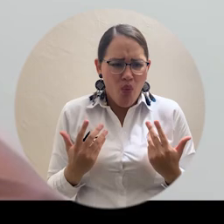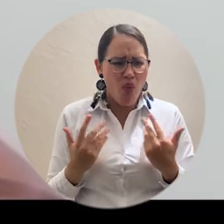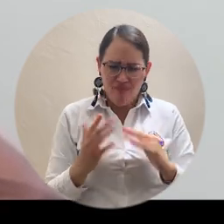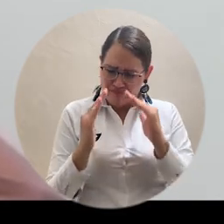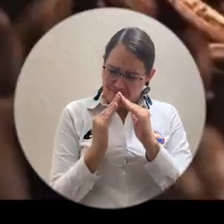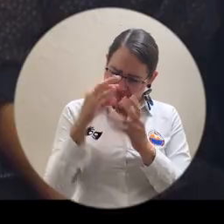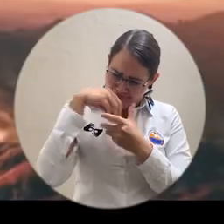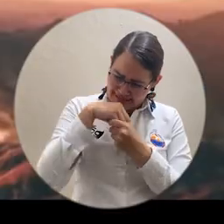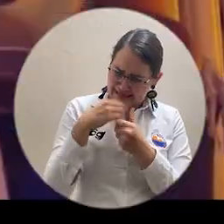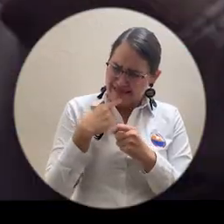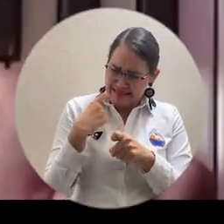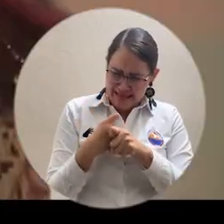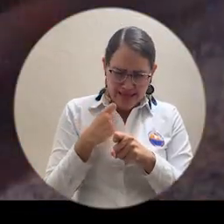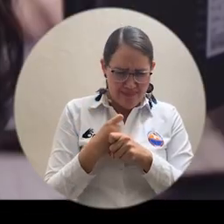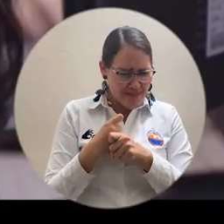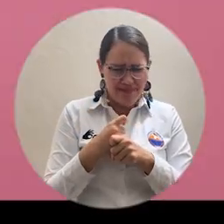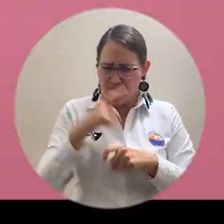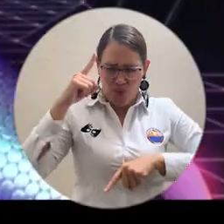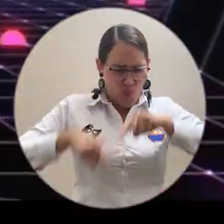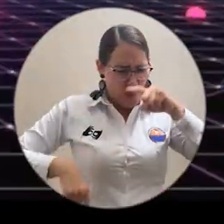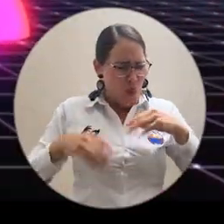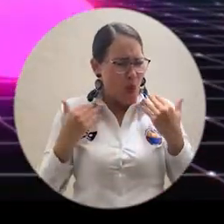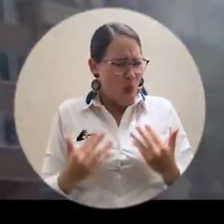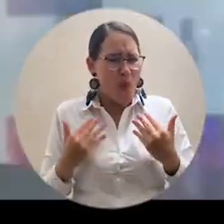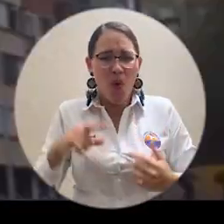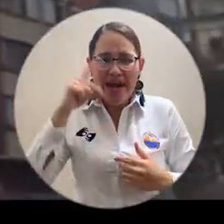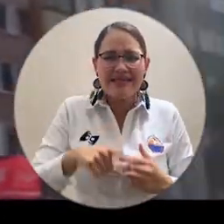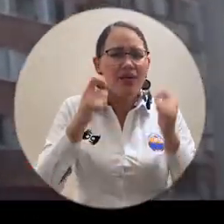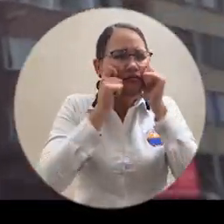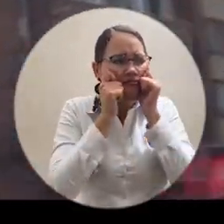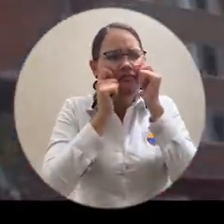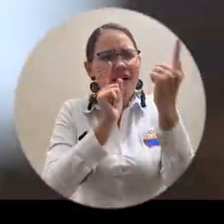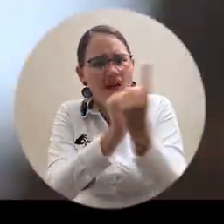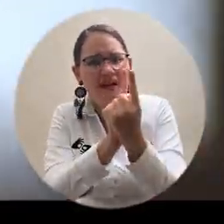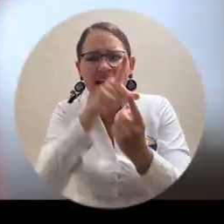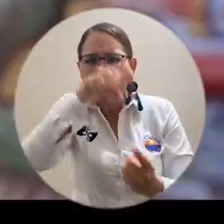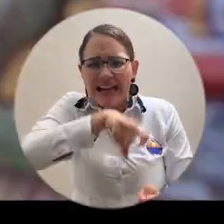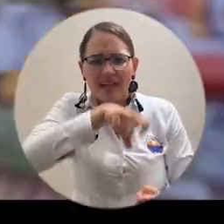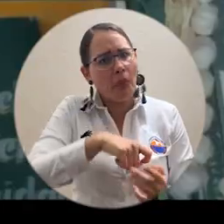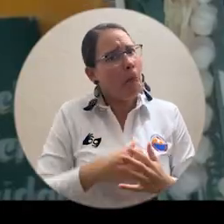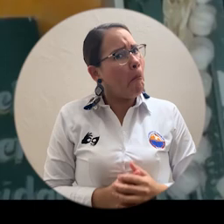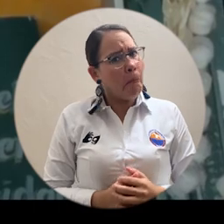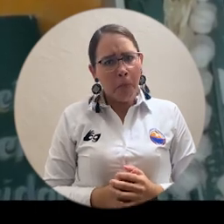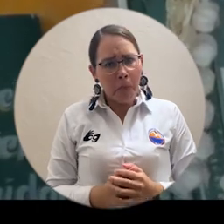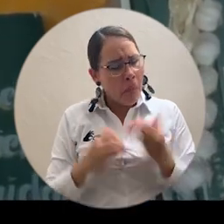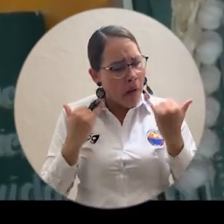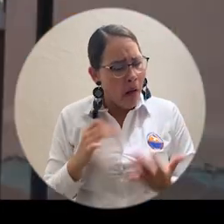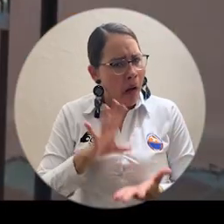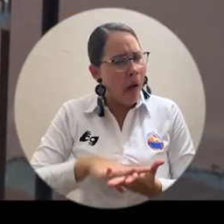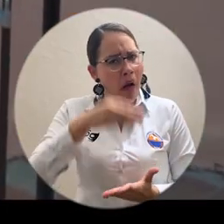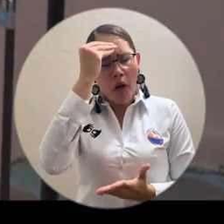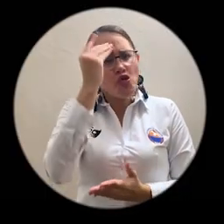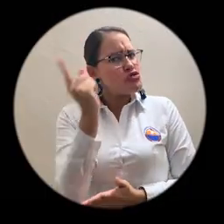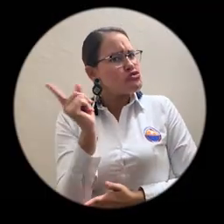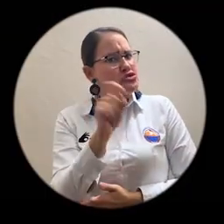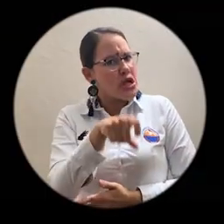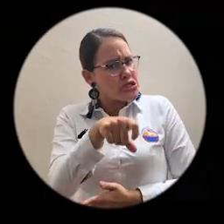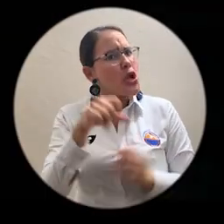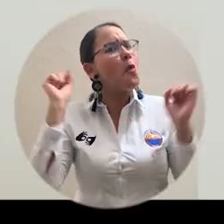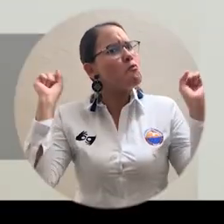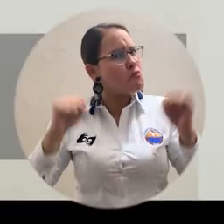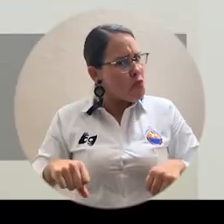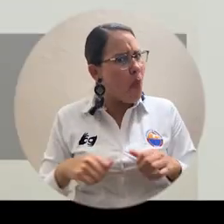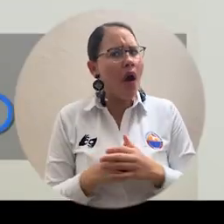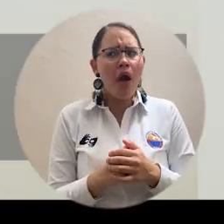sobre el marketing, sobre la forma de vender, sobre la forma de acercarse al cliente, y qué mejor forma que llevar la experiencia del cliente a su